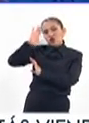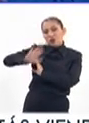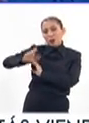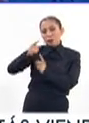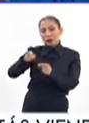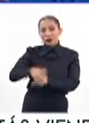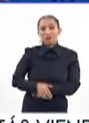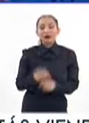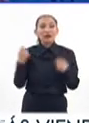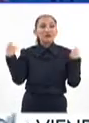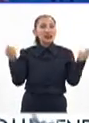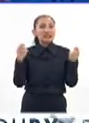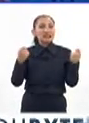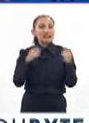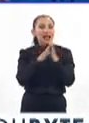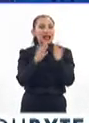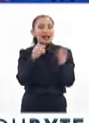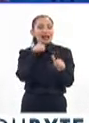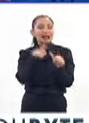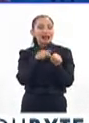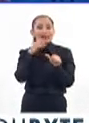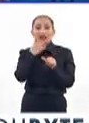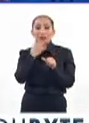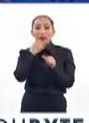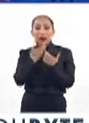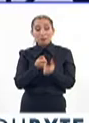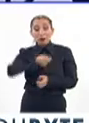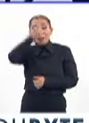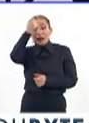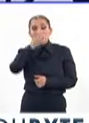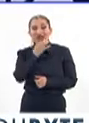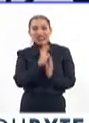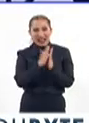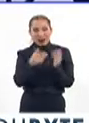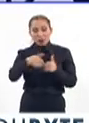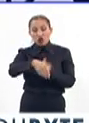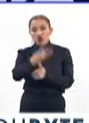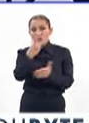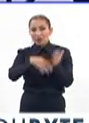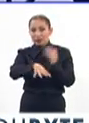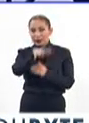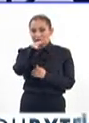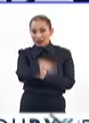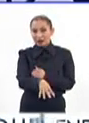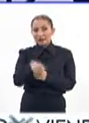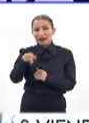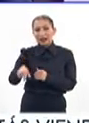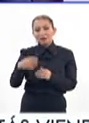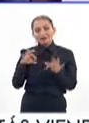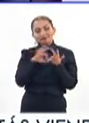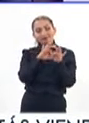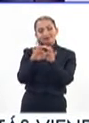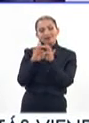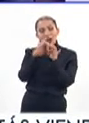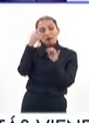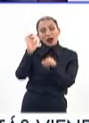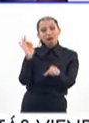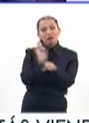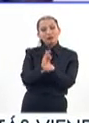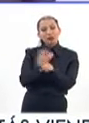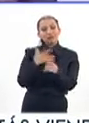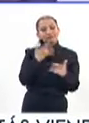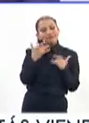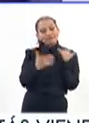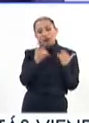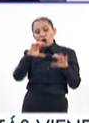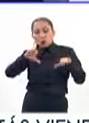popular. El festival Letras en Tepic se convirtió en la primera fiesta literaria del 2019 en estrechar lazos para fortalecer el